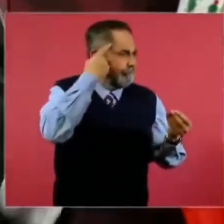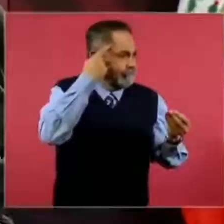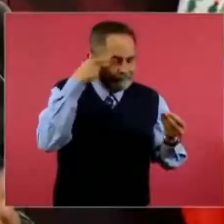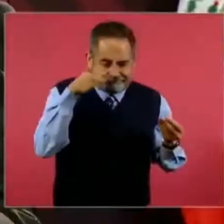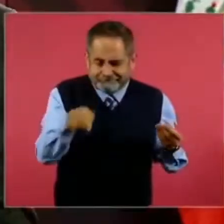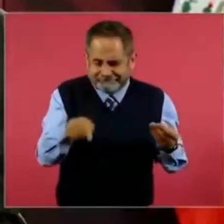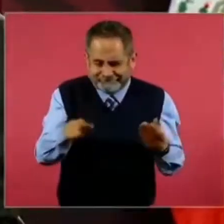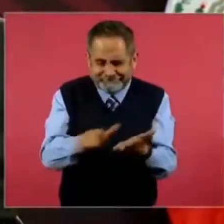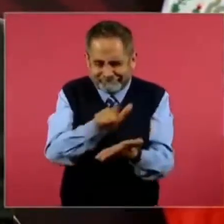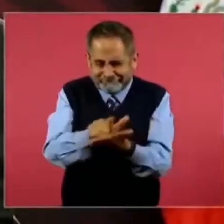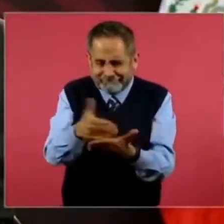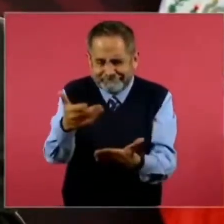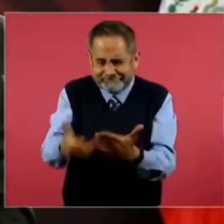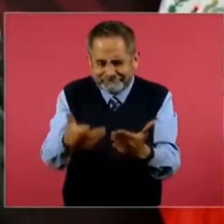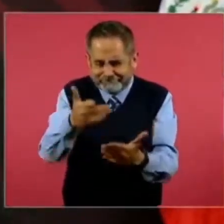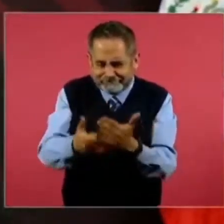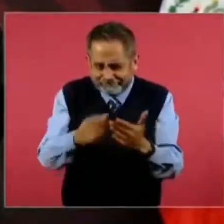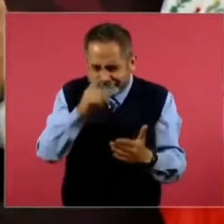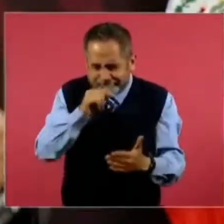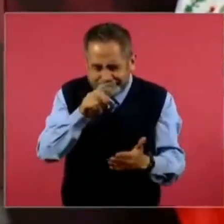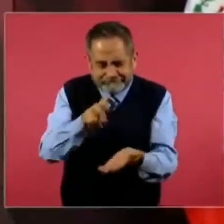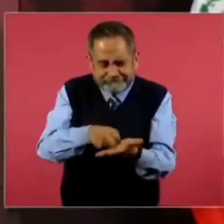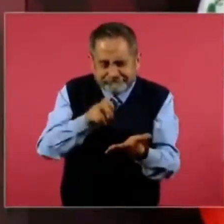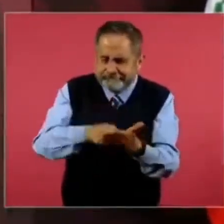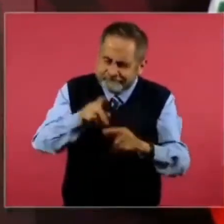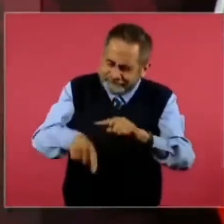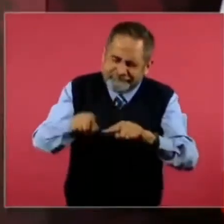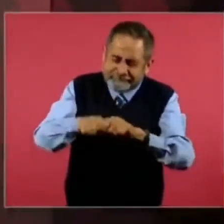gobierno, no